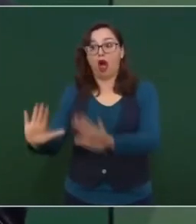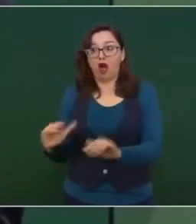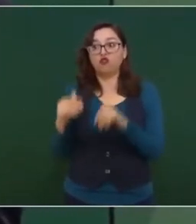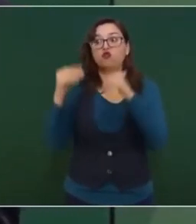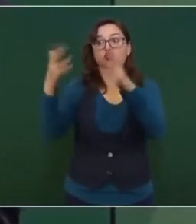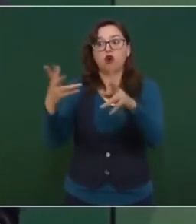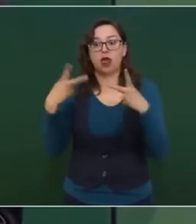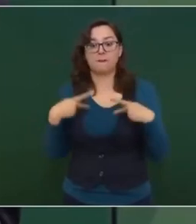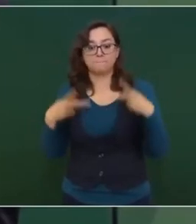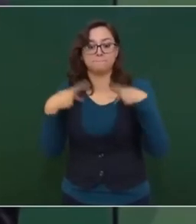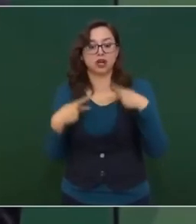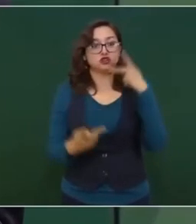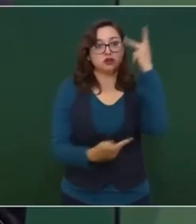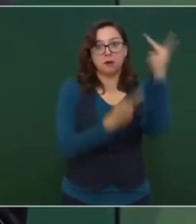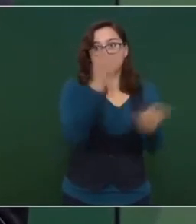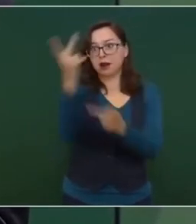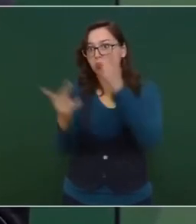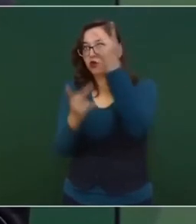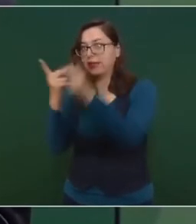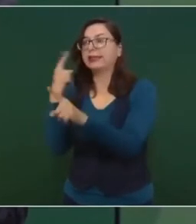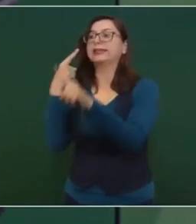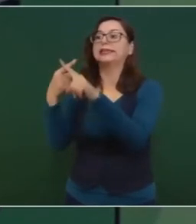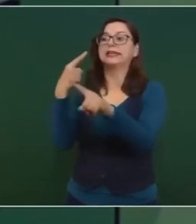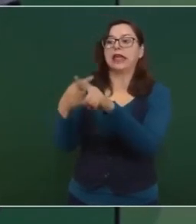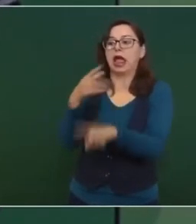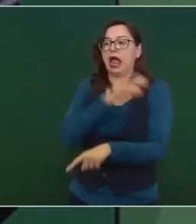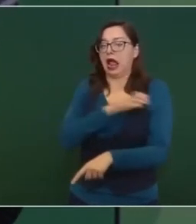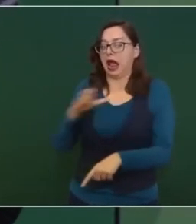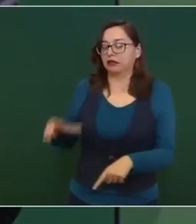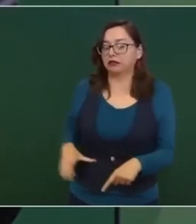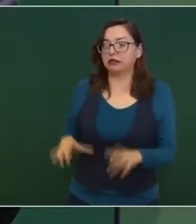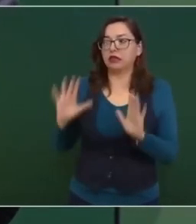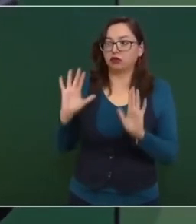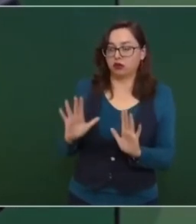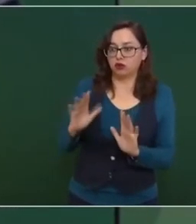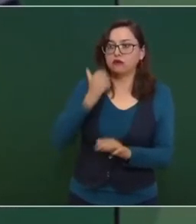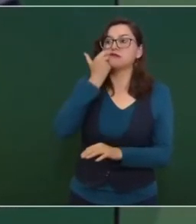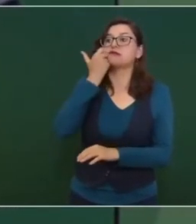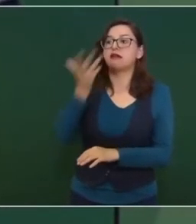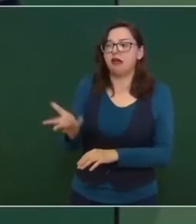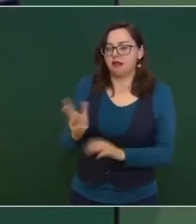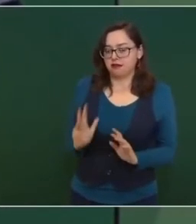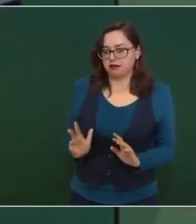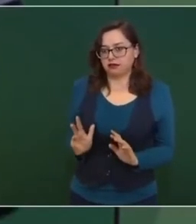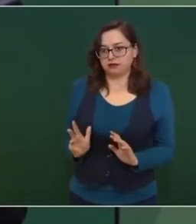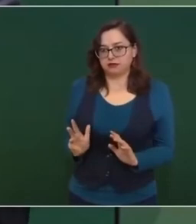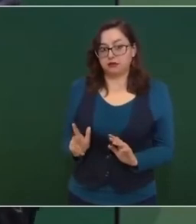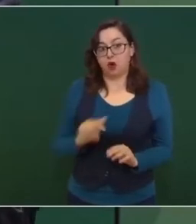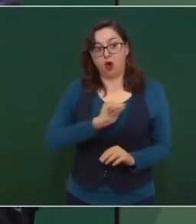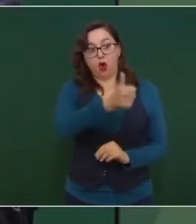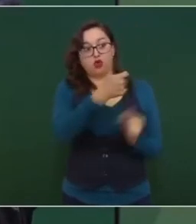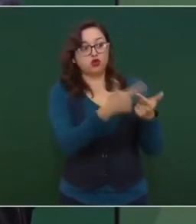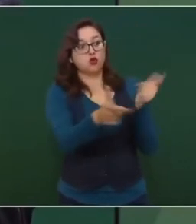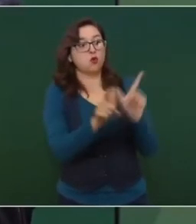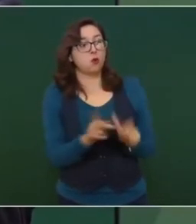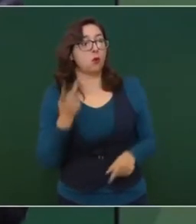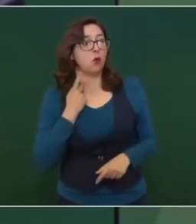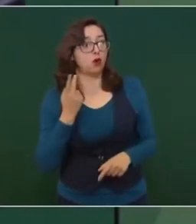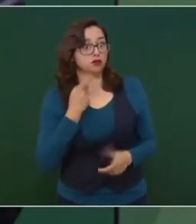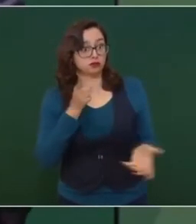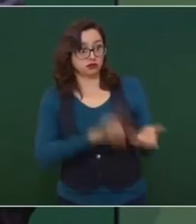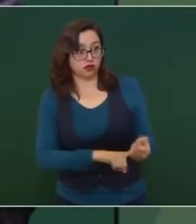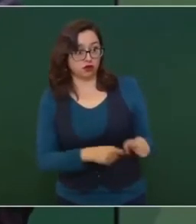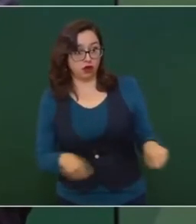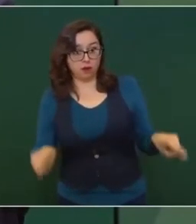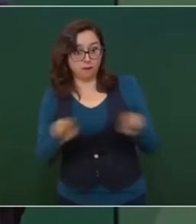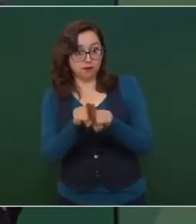tenga algún partido, pero por primera vez quedó escrito en